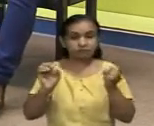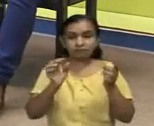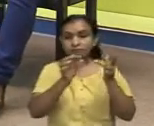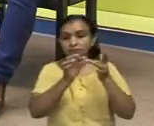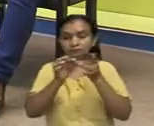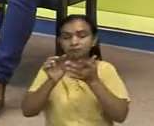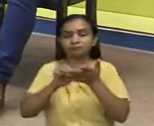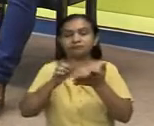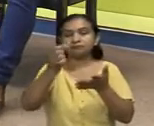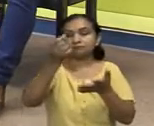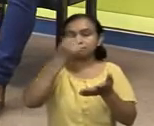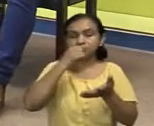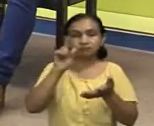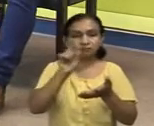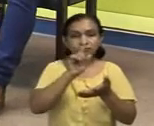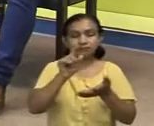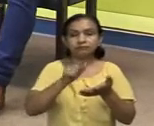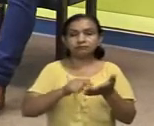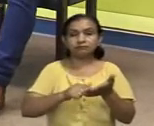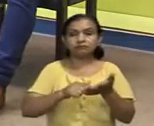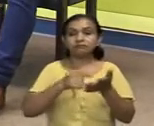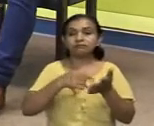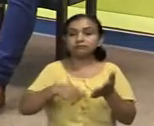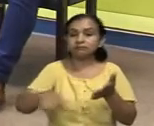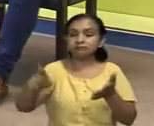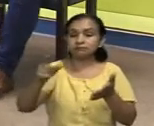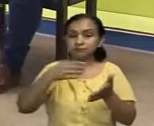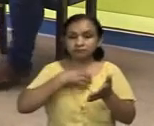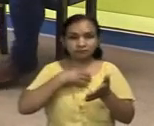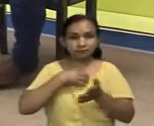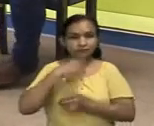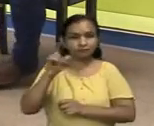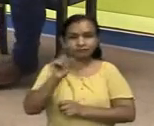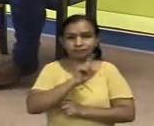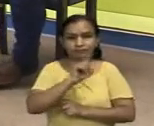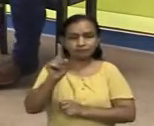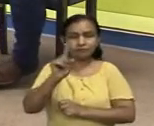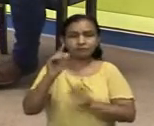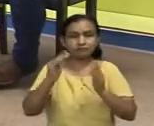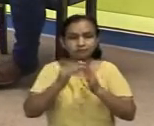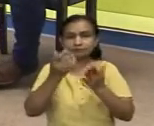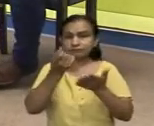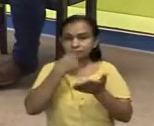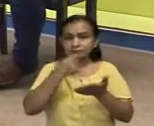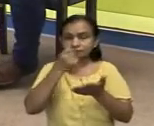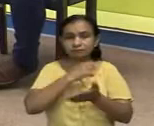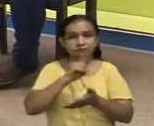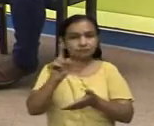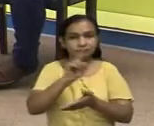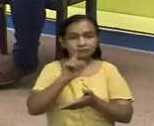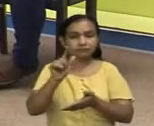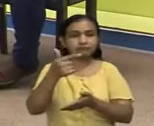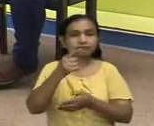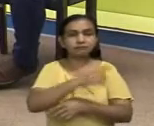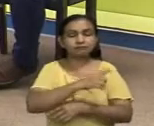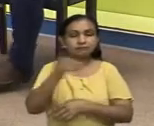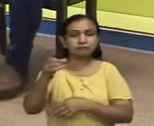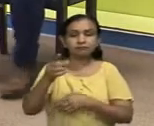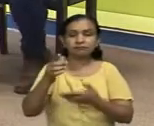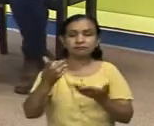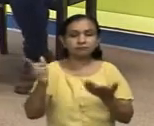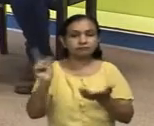no hay un tratamiento específico que diga, tomate esto de forma ambulatoria. Pues. Sí. Andate a tu casa, tomate esto por 7 días, toma tanto